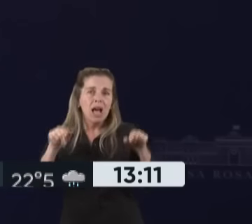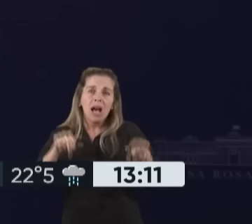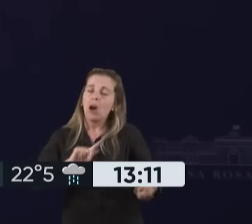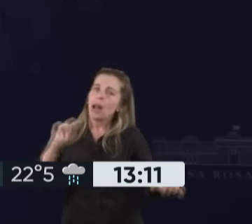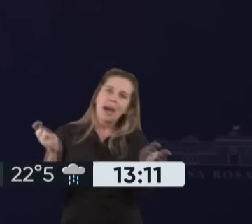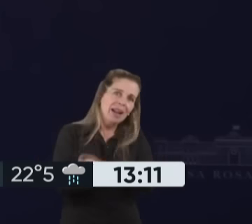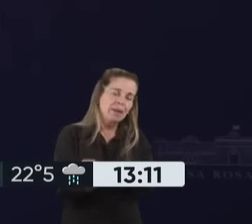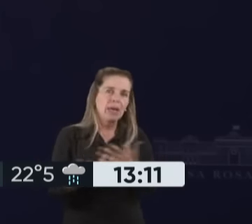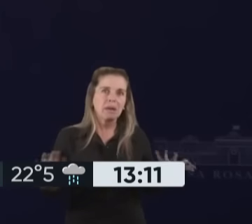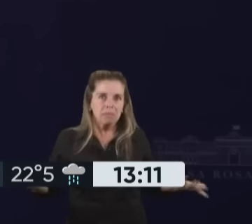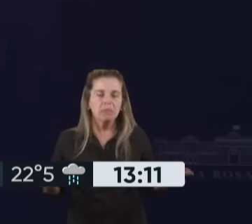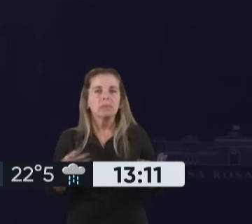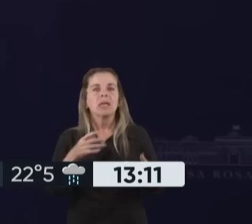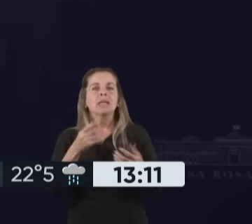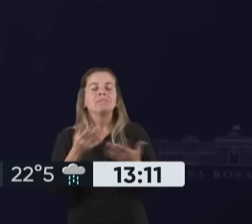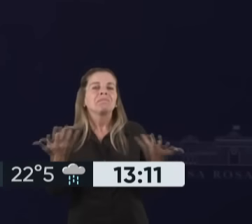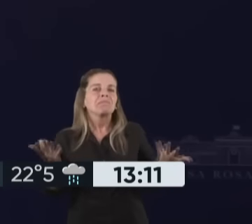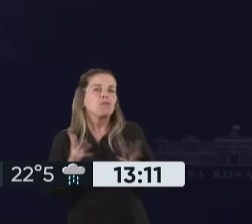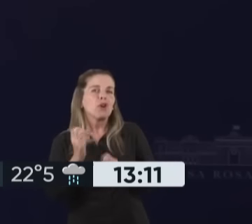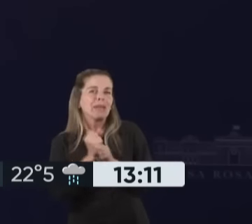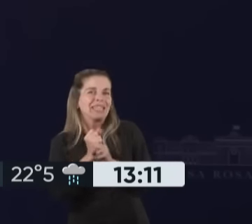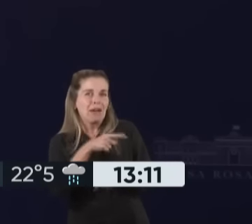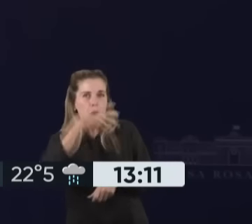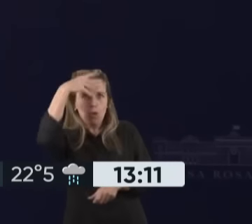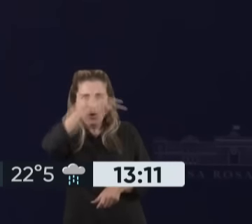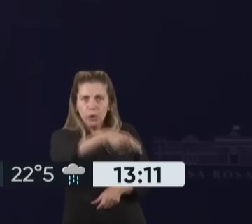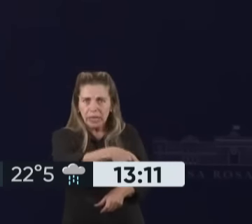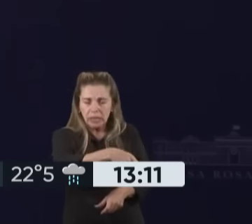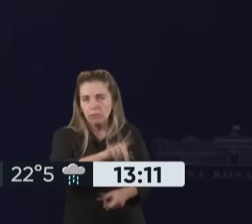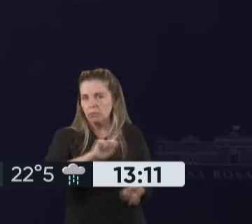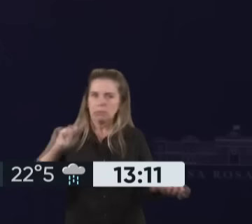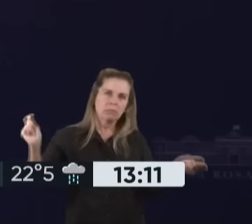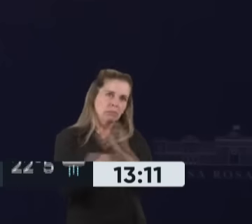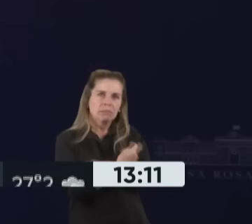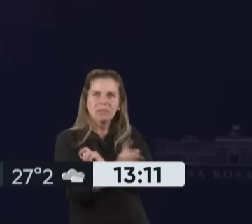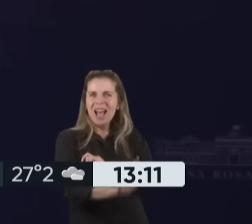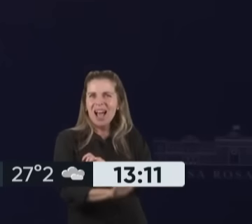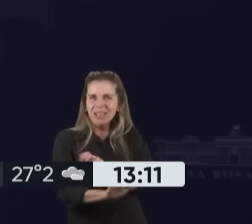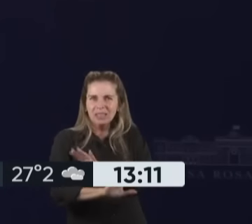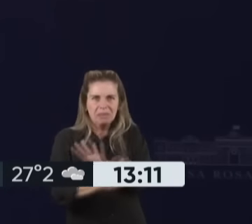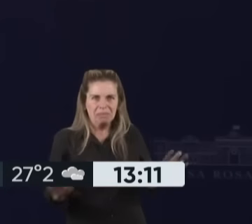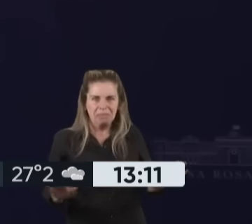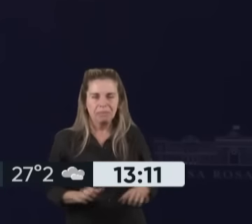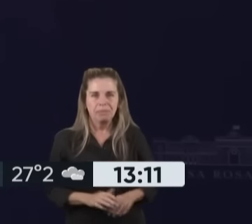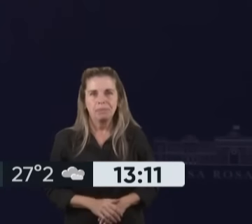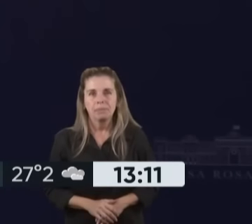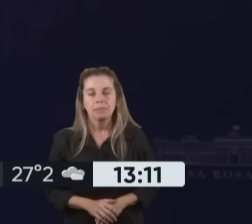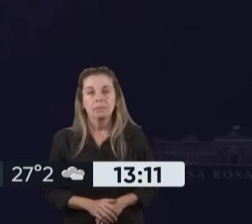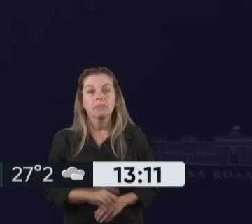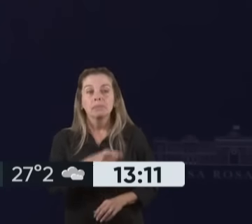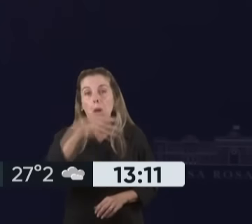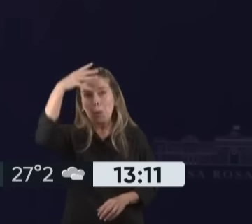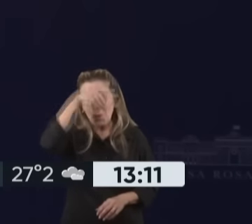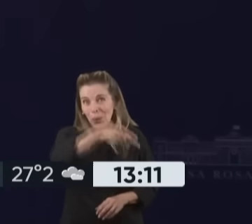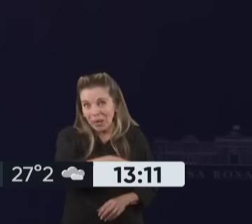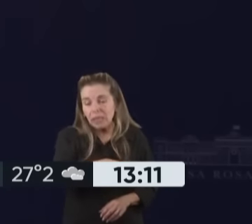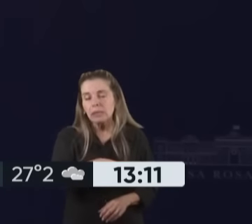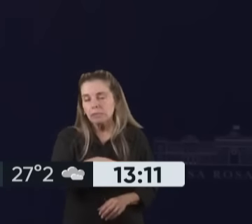La doctrina Bullrich vino para poner fin a este libertinaje. Vino a poner fin a ese